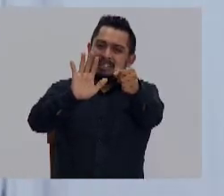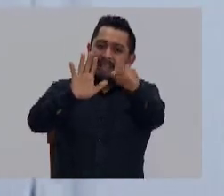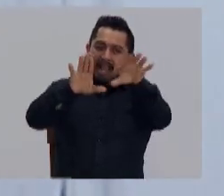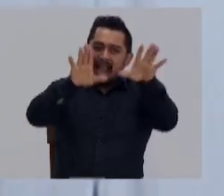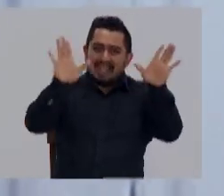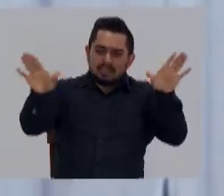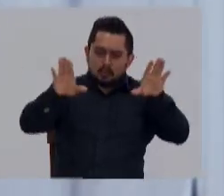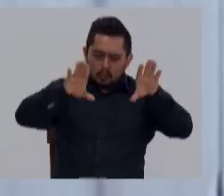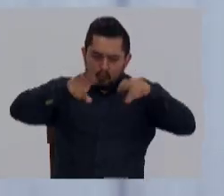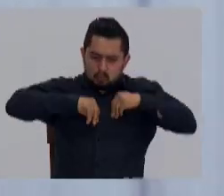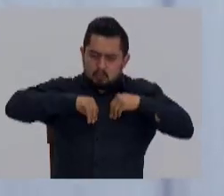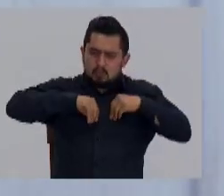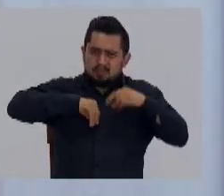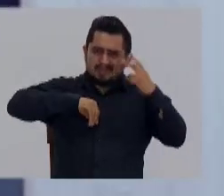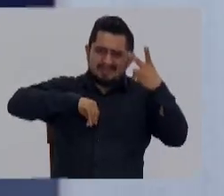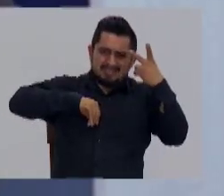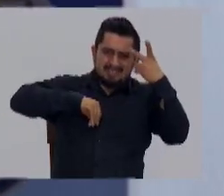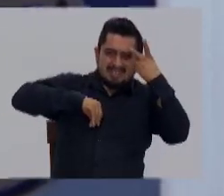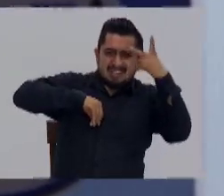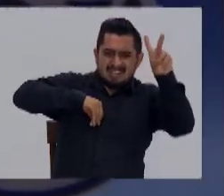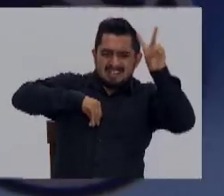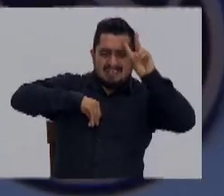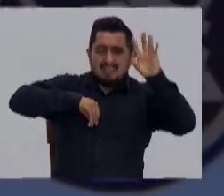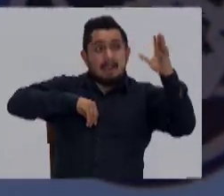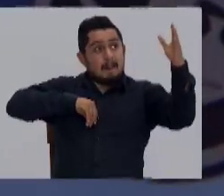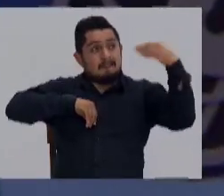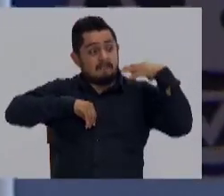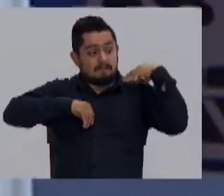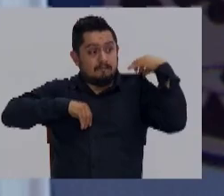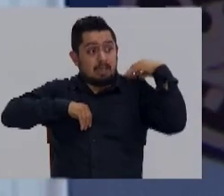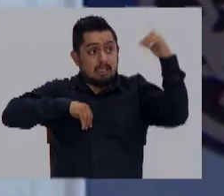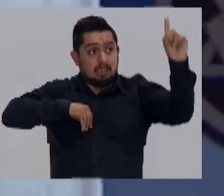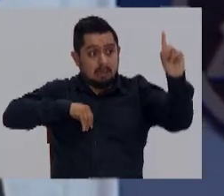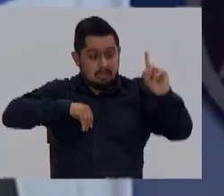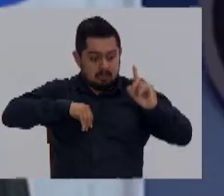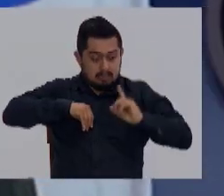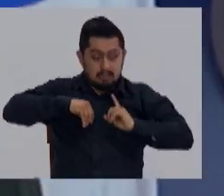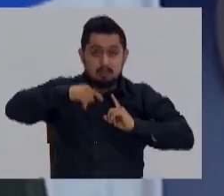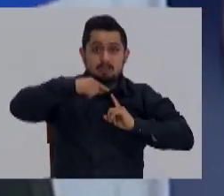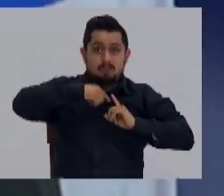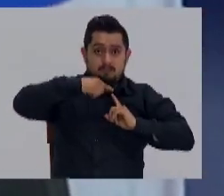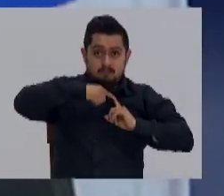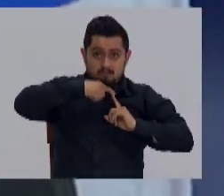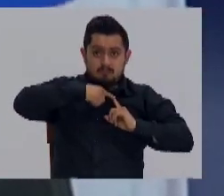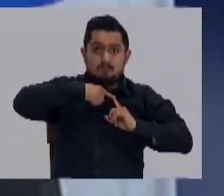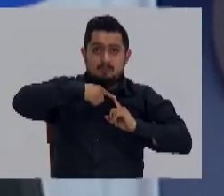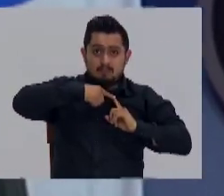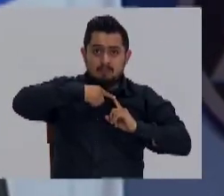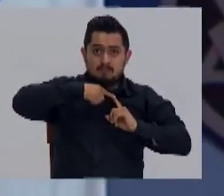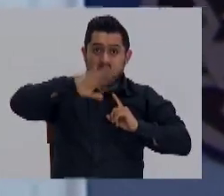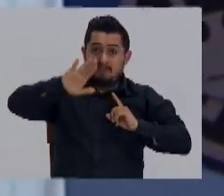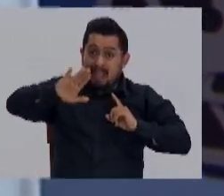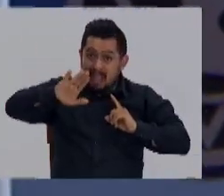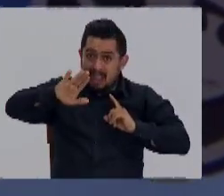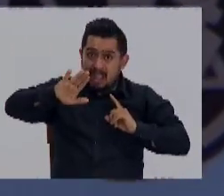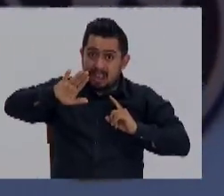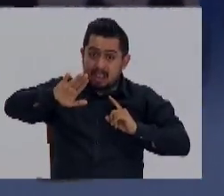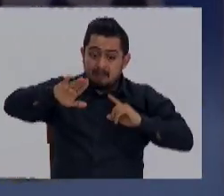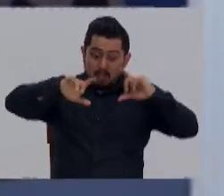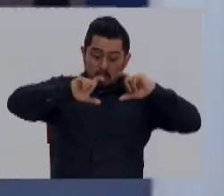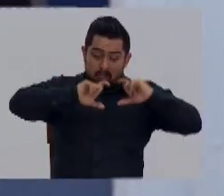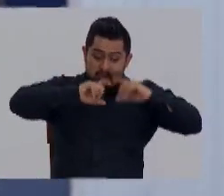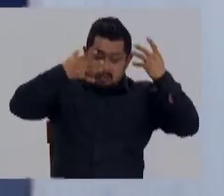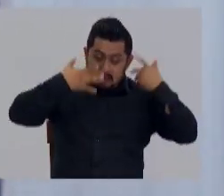Recibir a Cristo es el hecho de invitarle a que entre en nuestro corazón. Pero